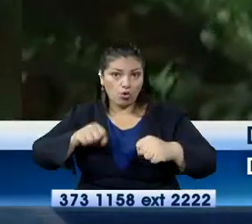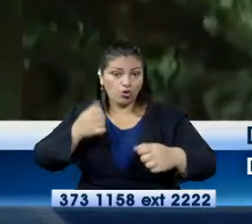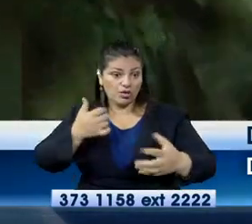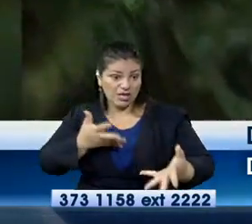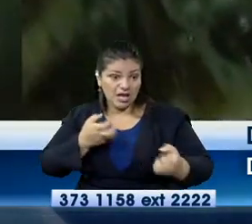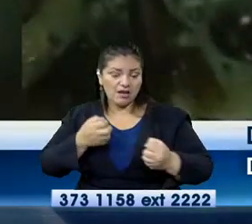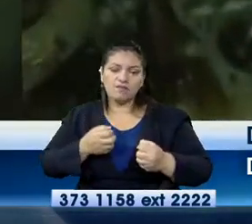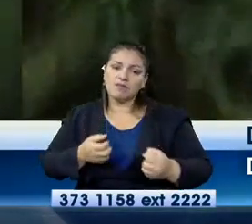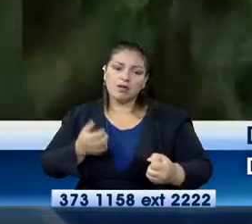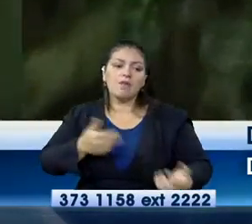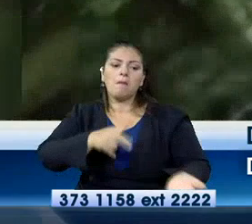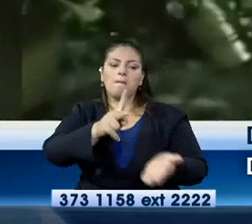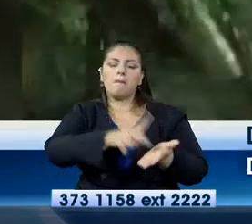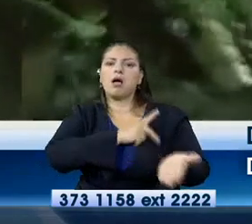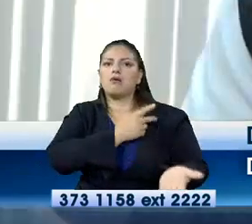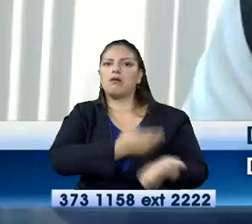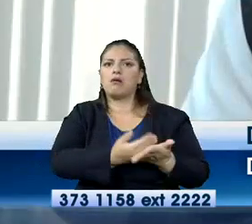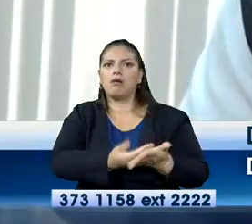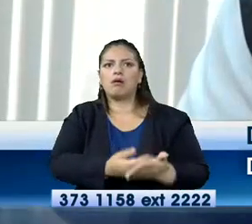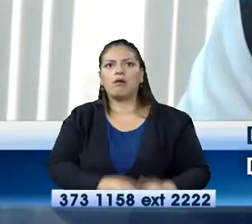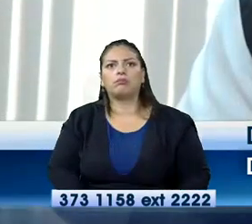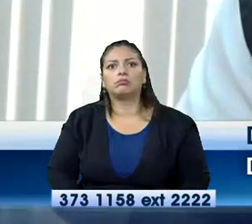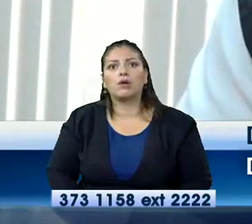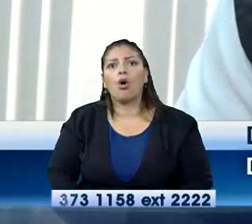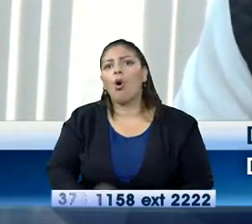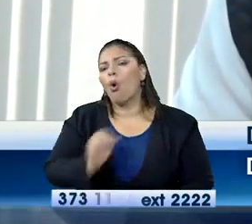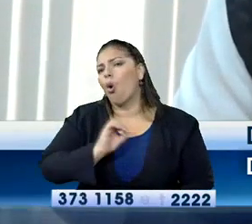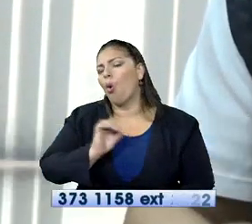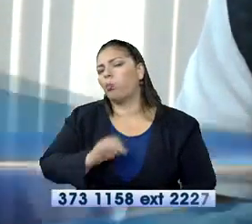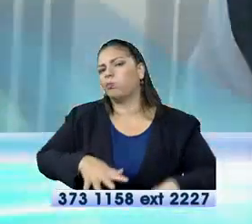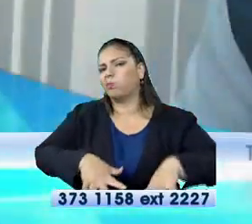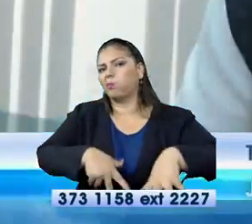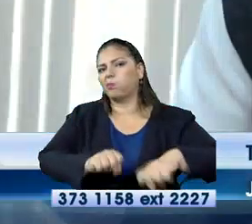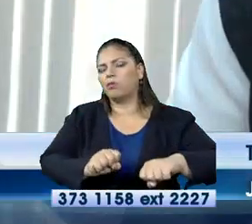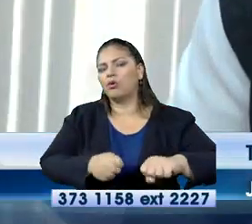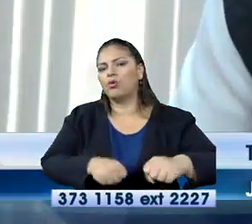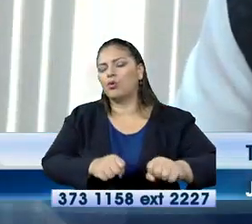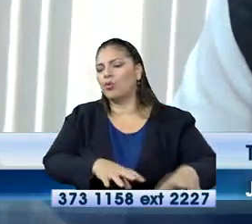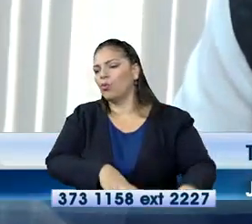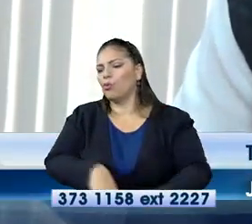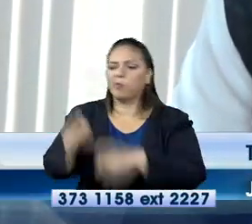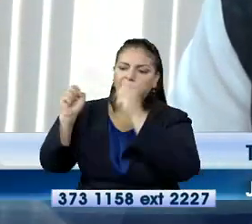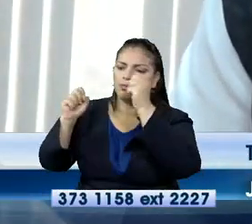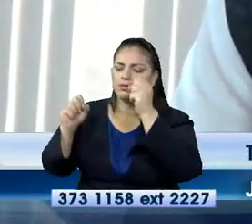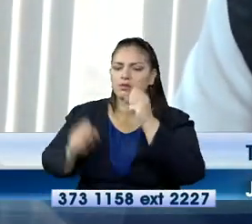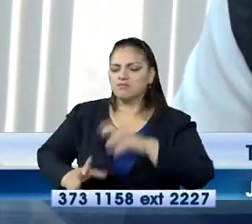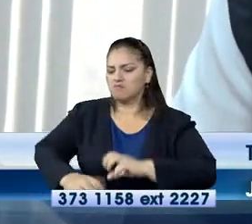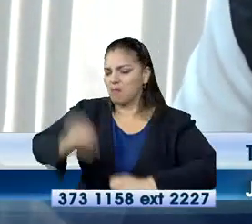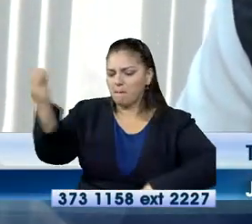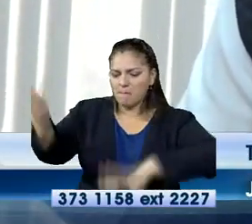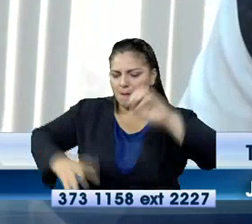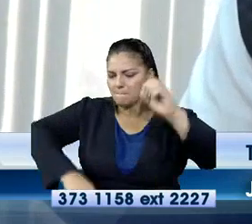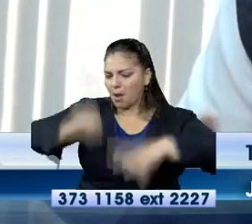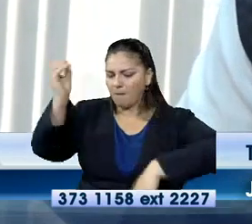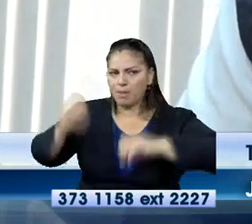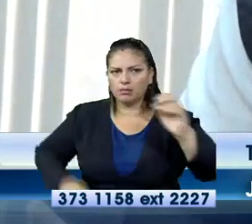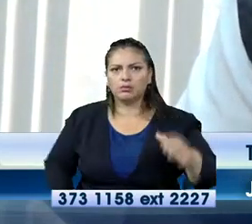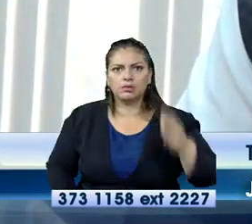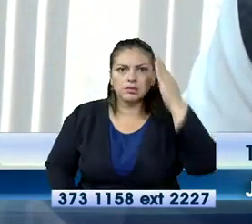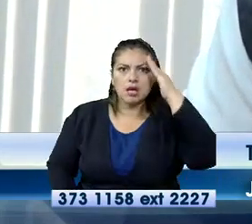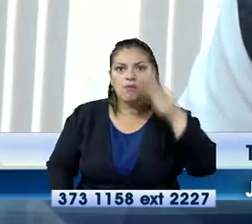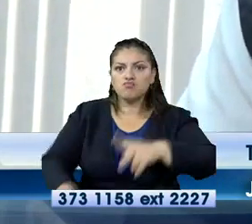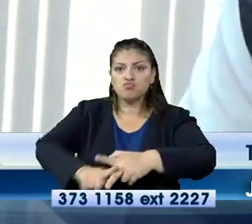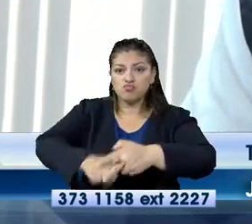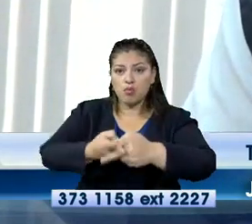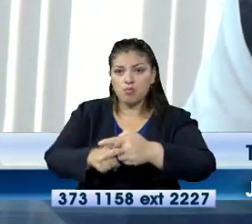zona visitada por la policía. Que prácticamente hemos detectado nosotros que existen inmuebles, mecánicas, en donde son acopiadas